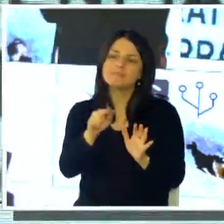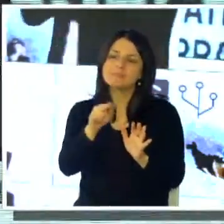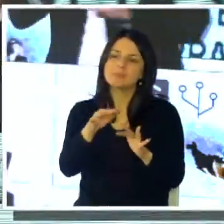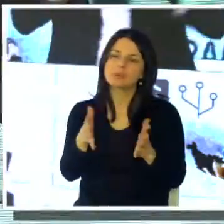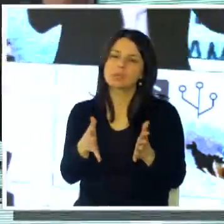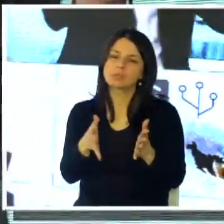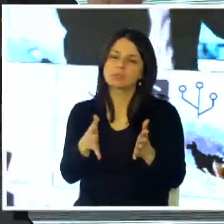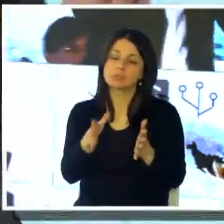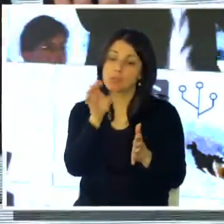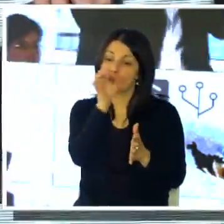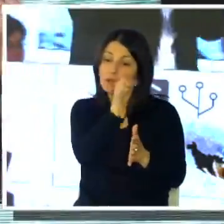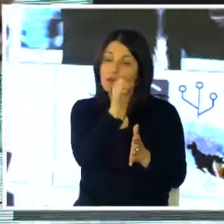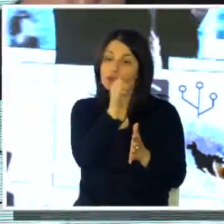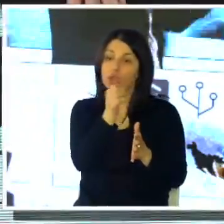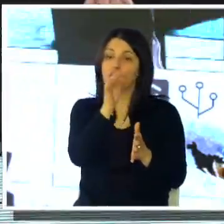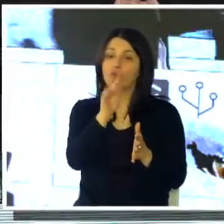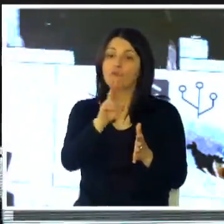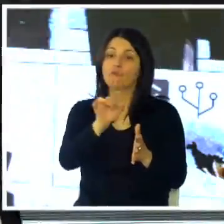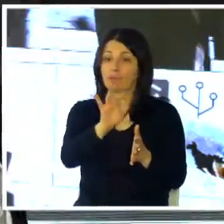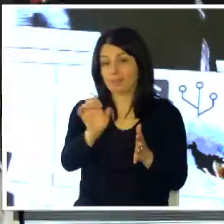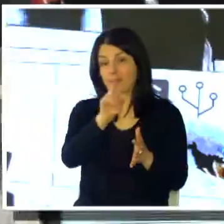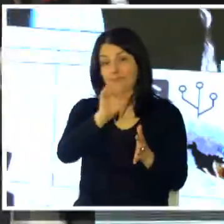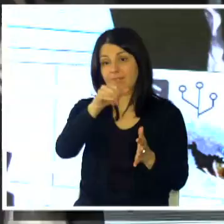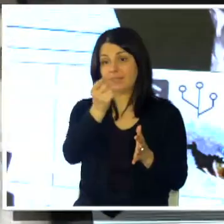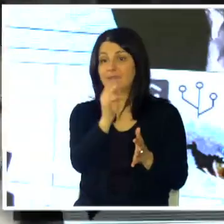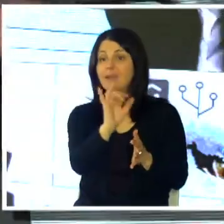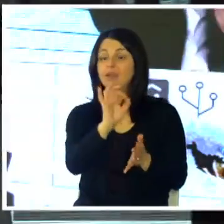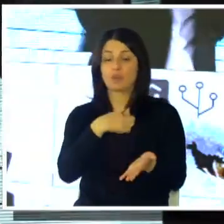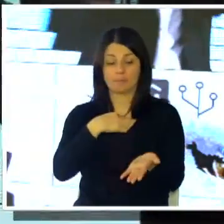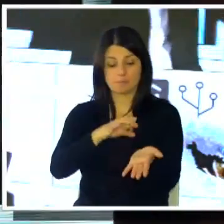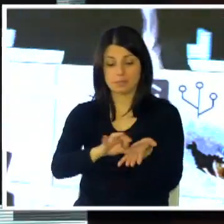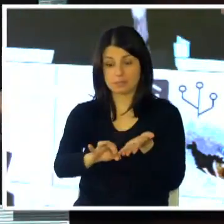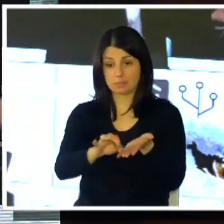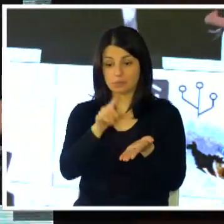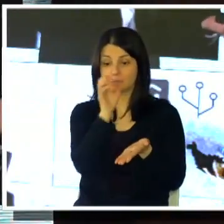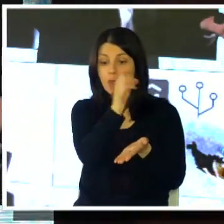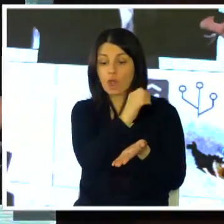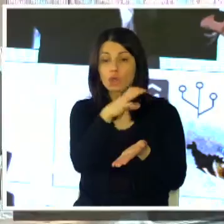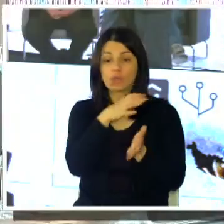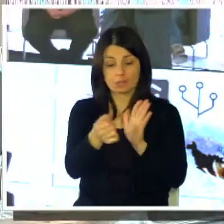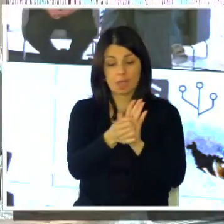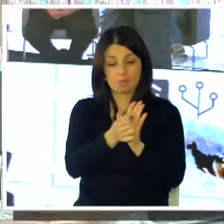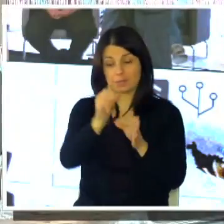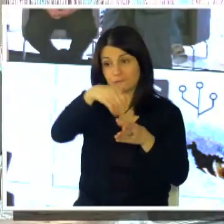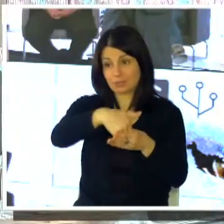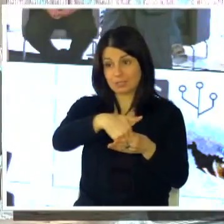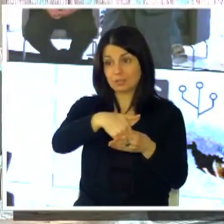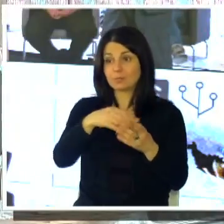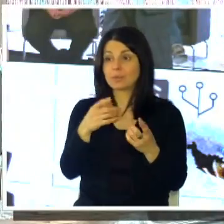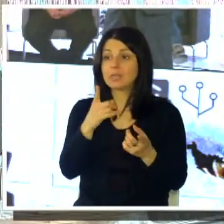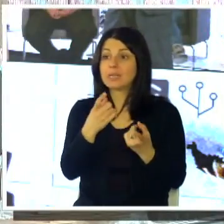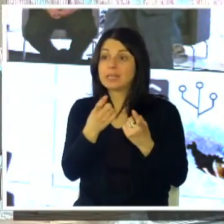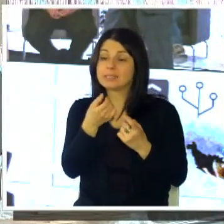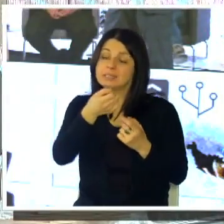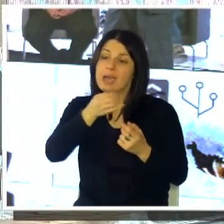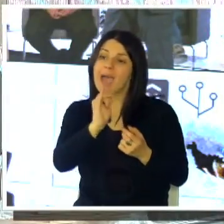es el código fuente, el binario de mi servicio, que va a estar en un application server, porque va a tener que exponer una